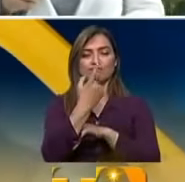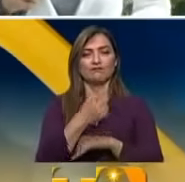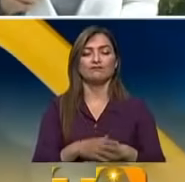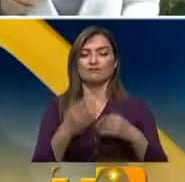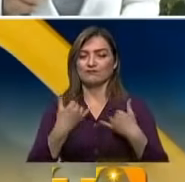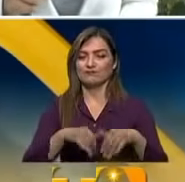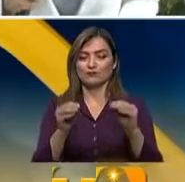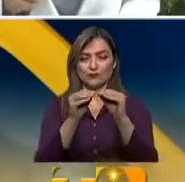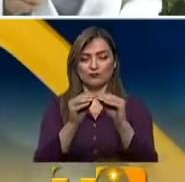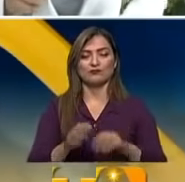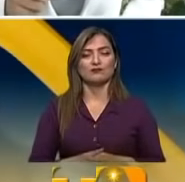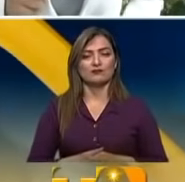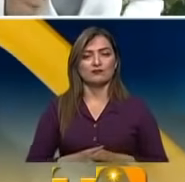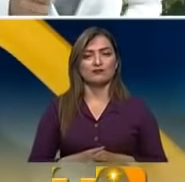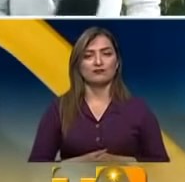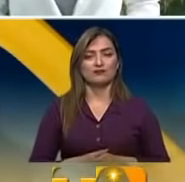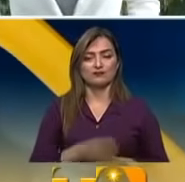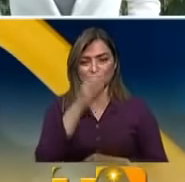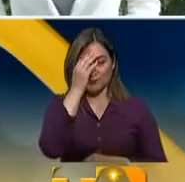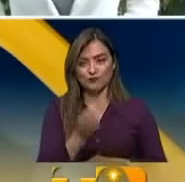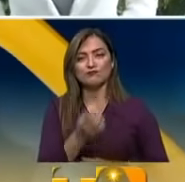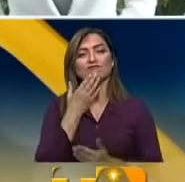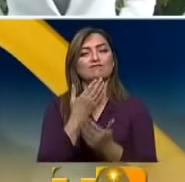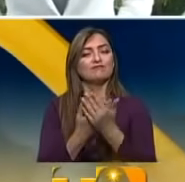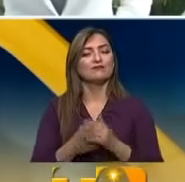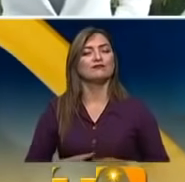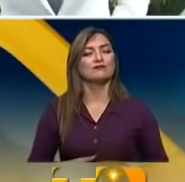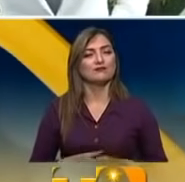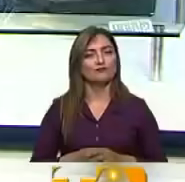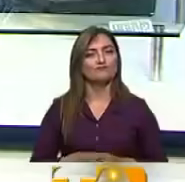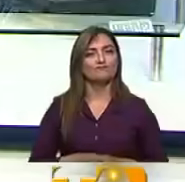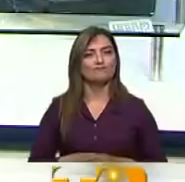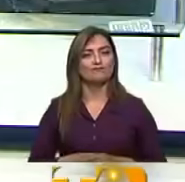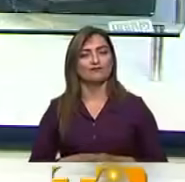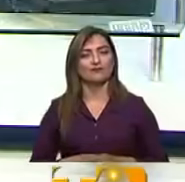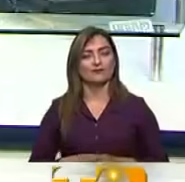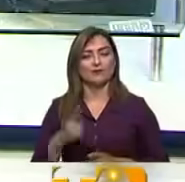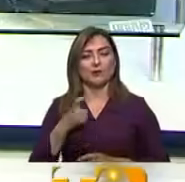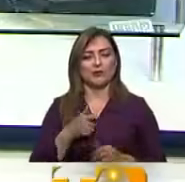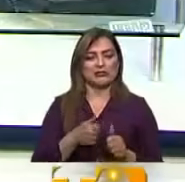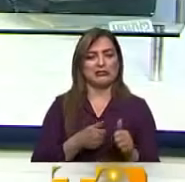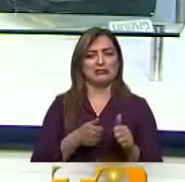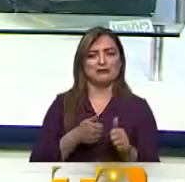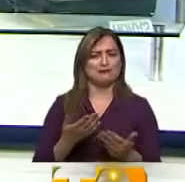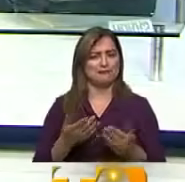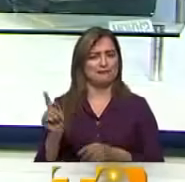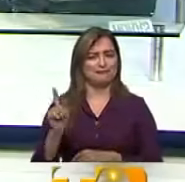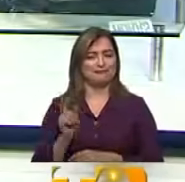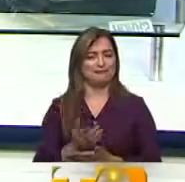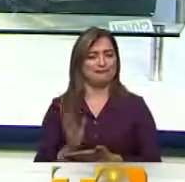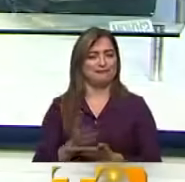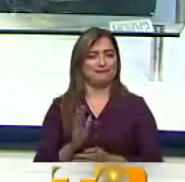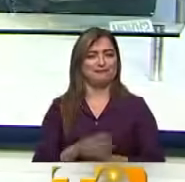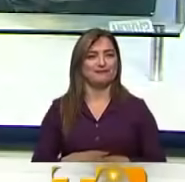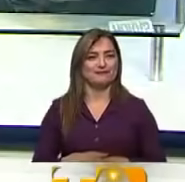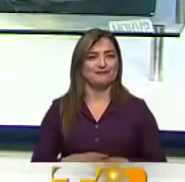Con esta información, regreso a estudio con ustedes. Buen día, Estefi, muchísimas gracias. Ese sígueme, sígueme, estuvo de más. Como que no le gustó